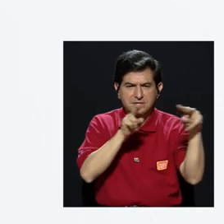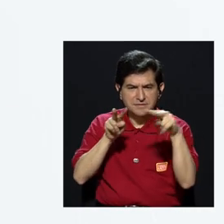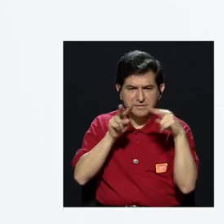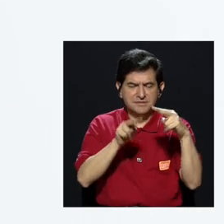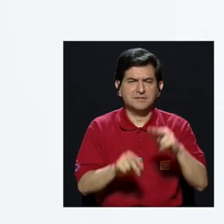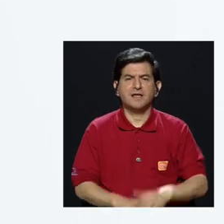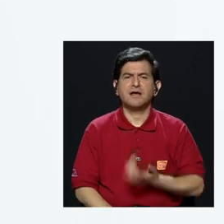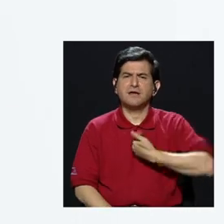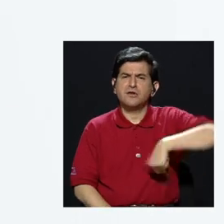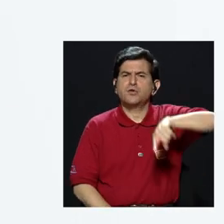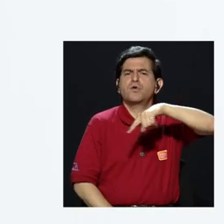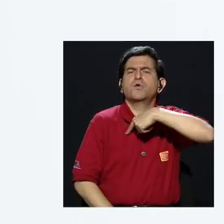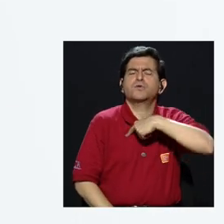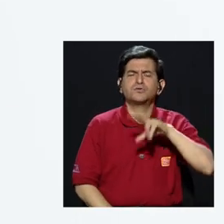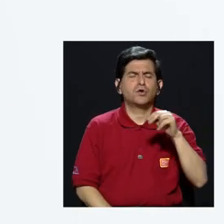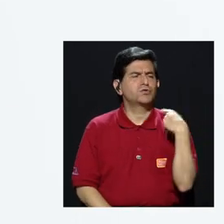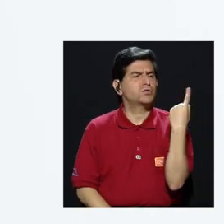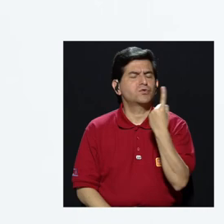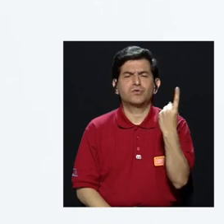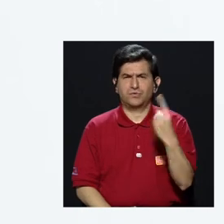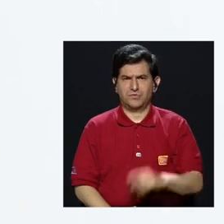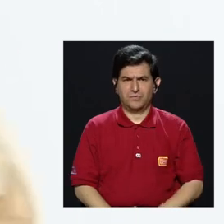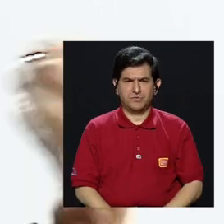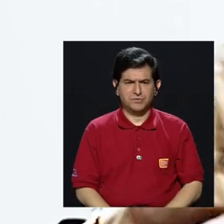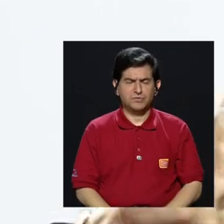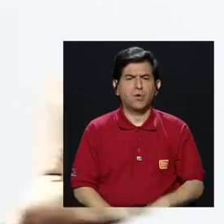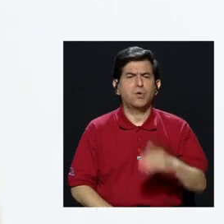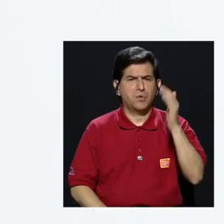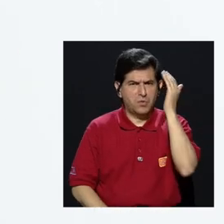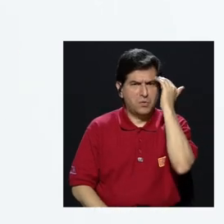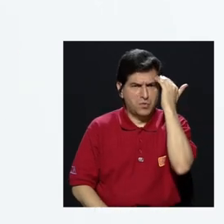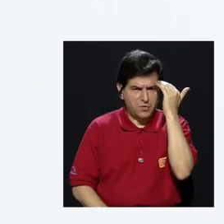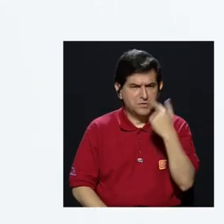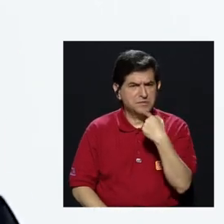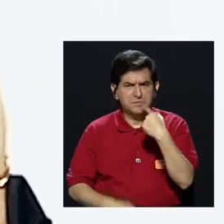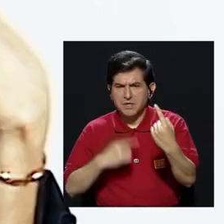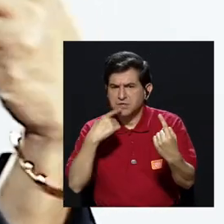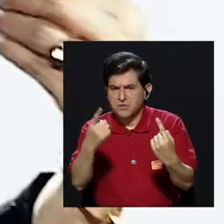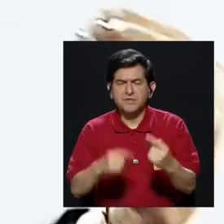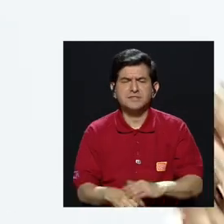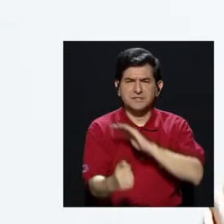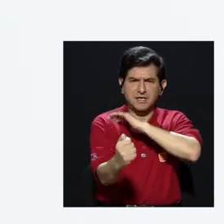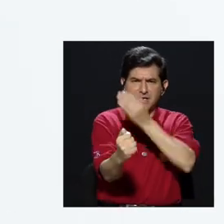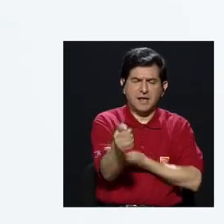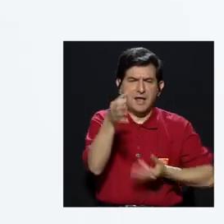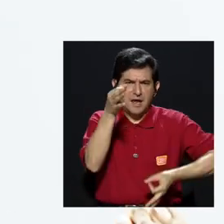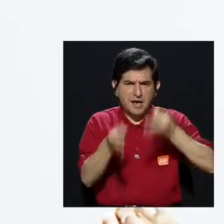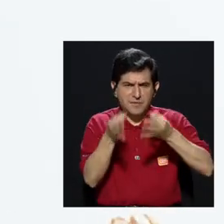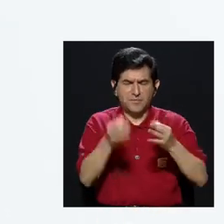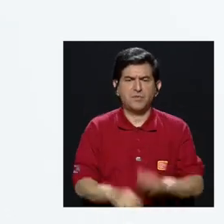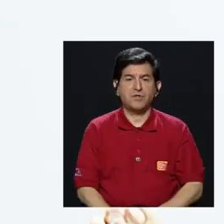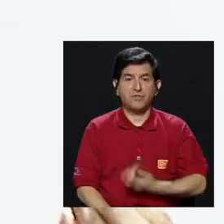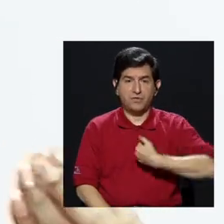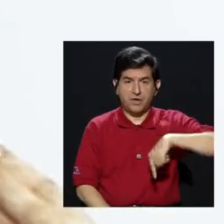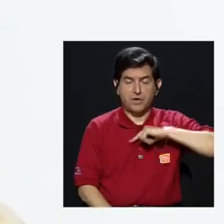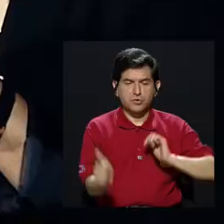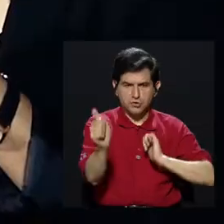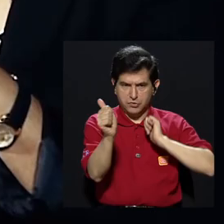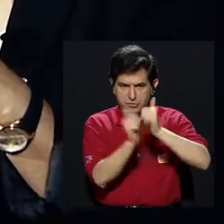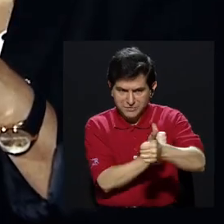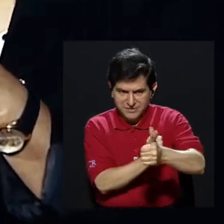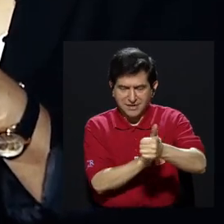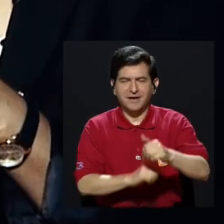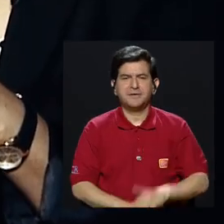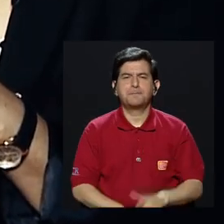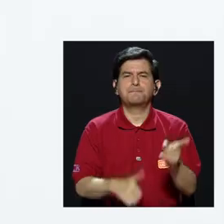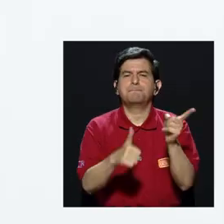Desde el observatorio hemos venido no solo a dar en conocimiento lo que hace el Poder Judicial, sino que hemos